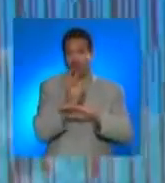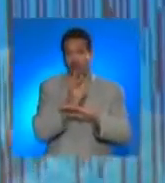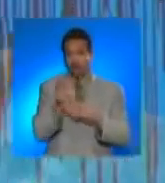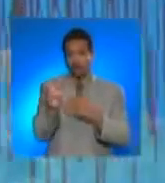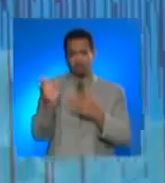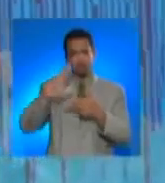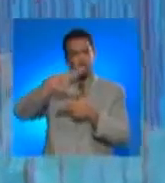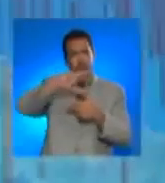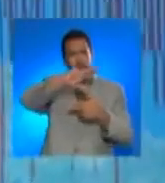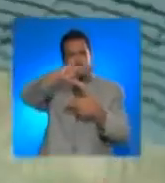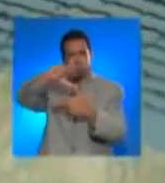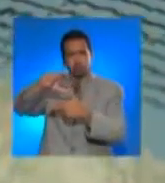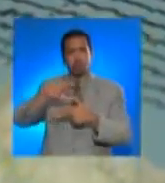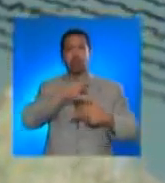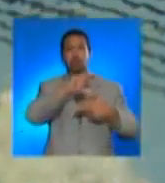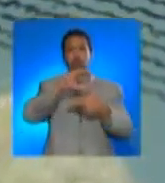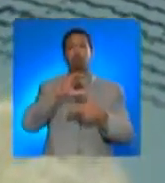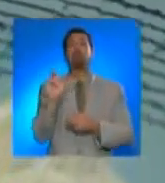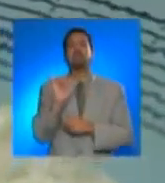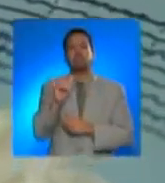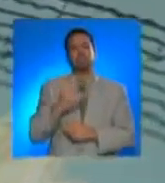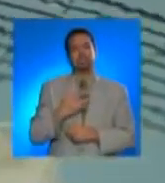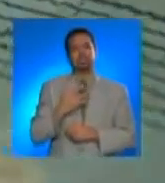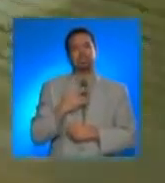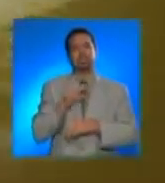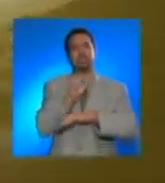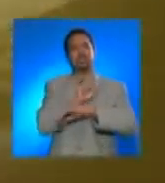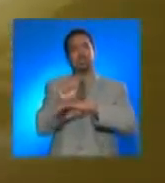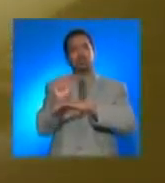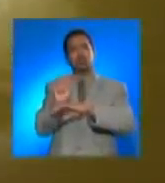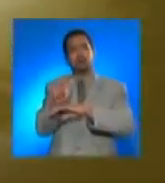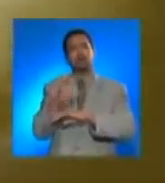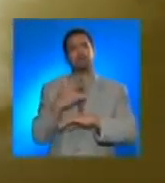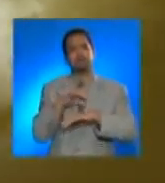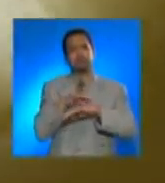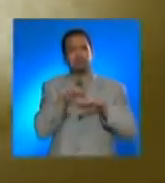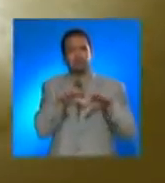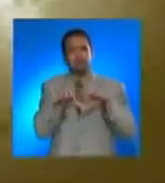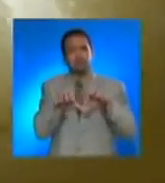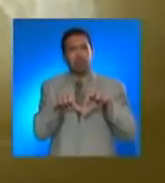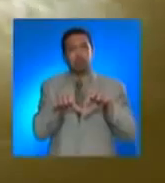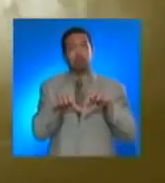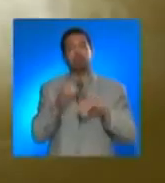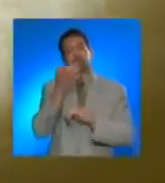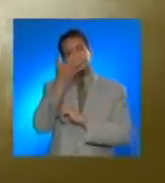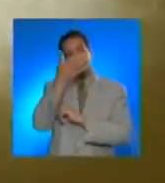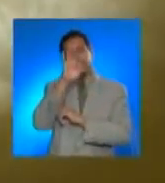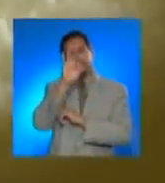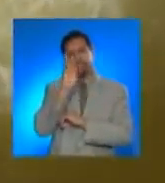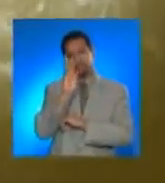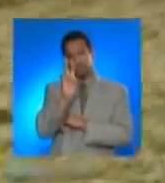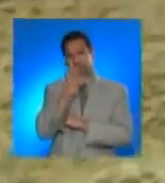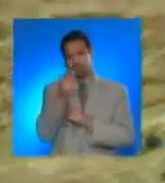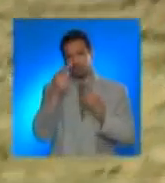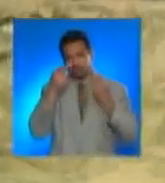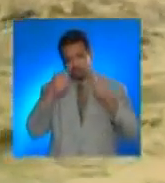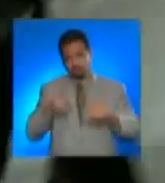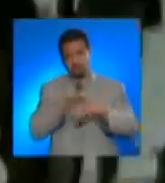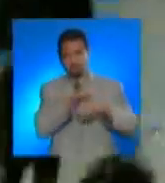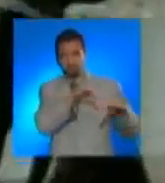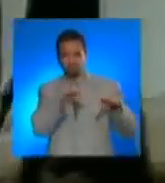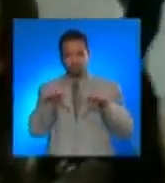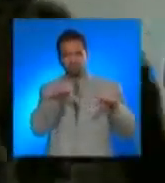1867 como el de 1918 generaron tsunamis significativos y el tsunami asociado con el terremoto de